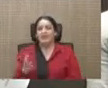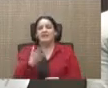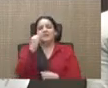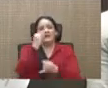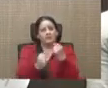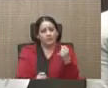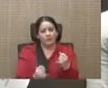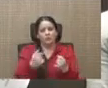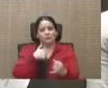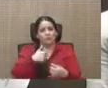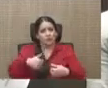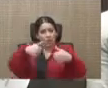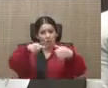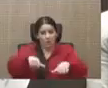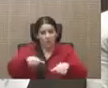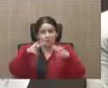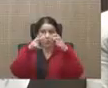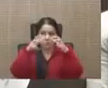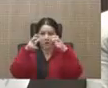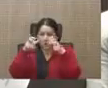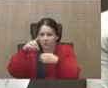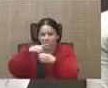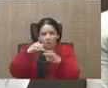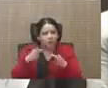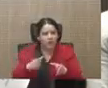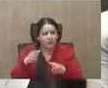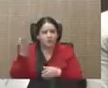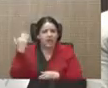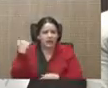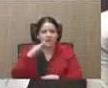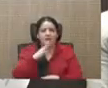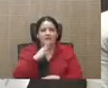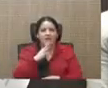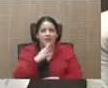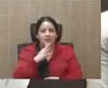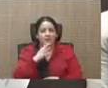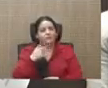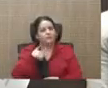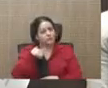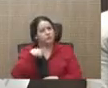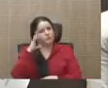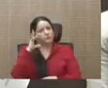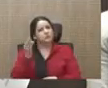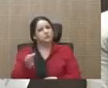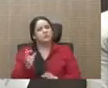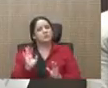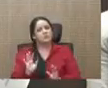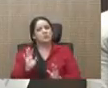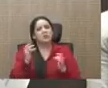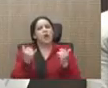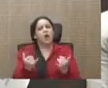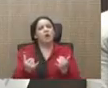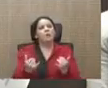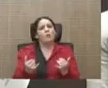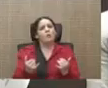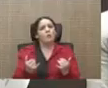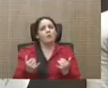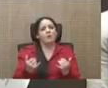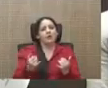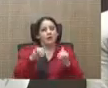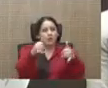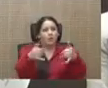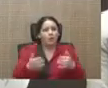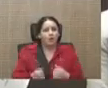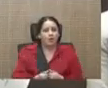Coincido, escuchando a algunos diputados hablar hace un rato, coincido en que hoy está en juego la credibilidad. Está en juego demostrarle a los